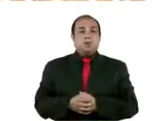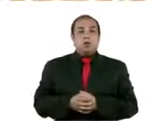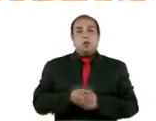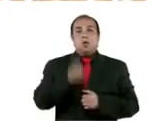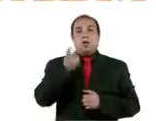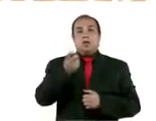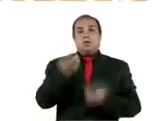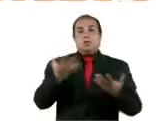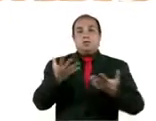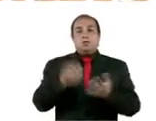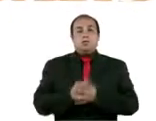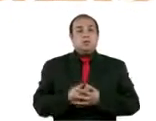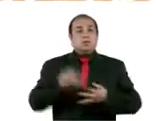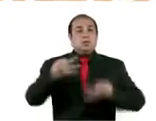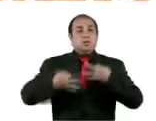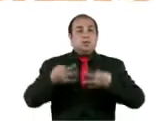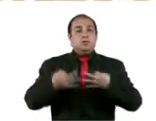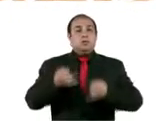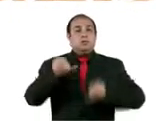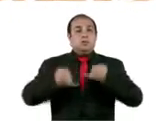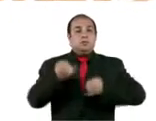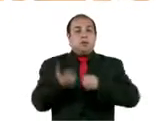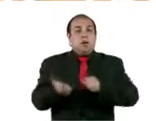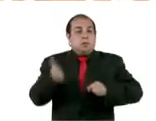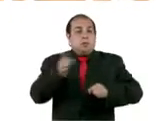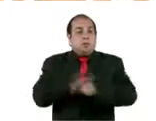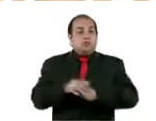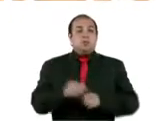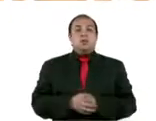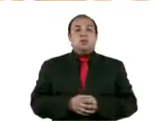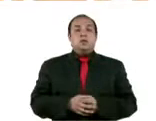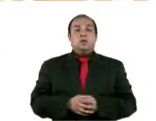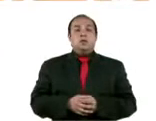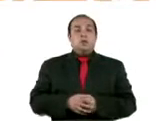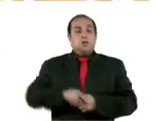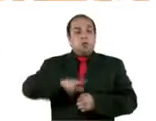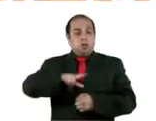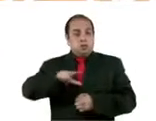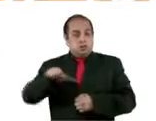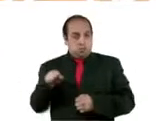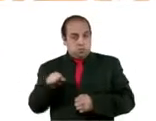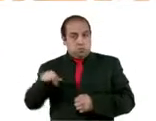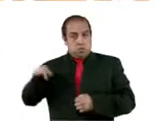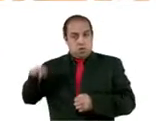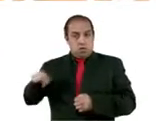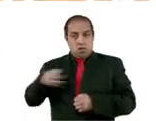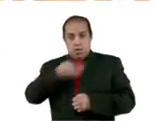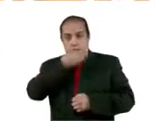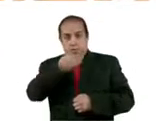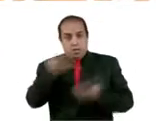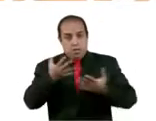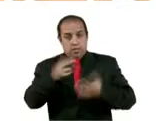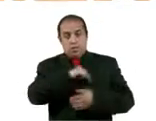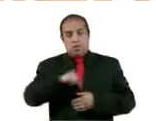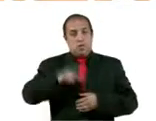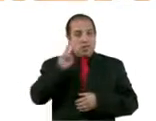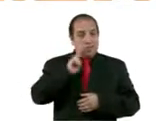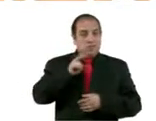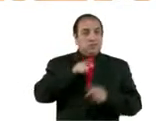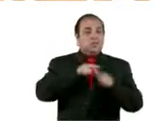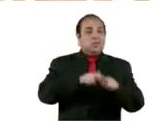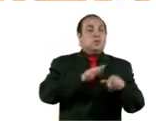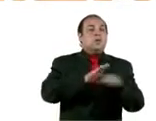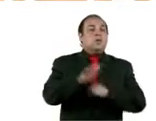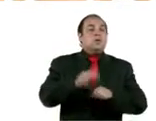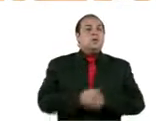Tribunal de Justicia Administrativa. Entonces, a partir de ahí, de la notificación que se haga, pues ya veremos lo que procede. Muy bien. Nada más